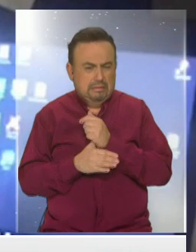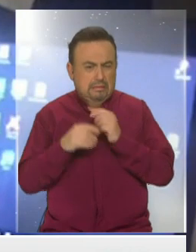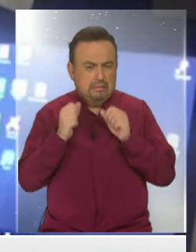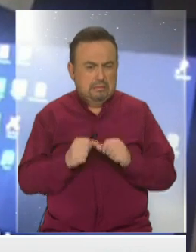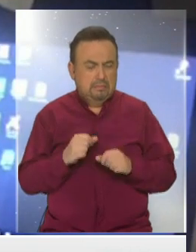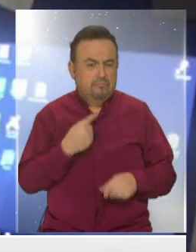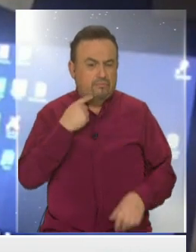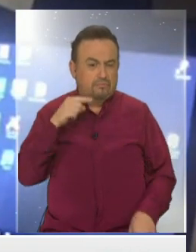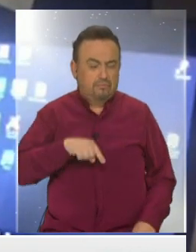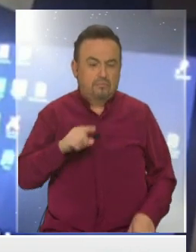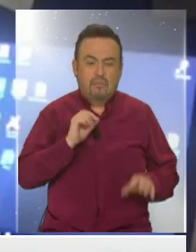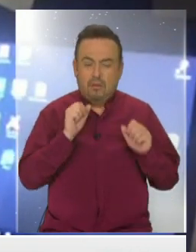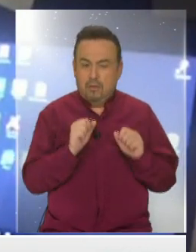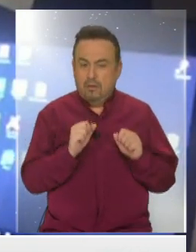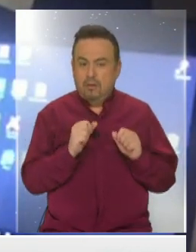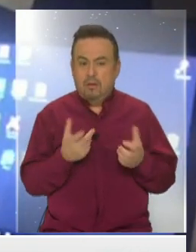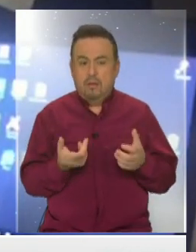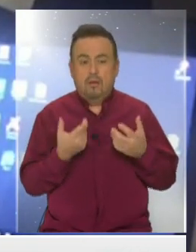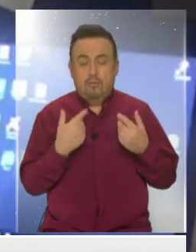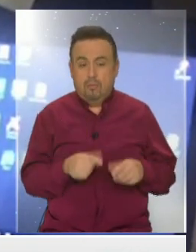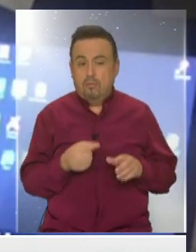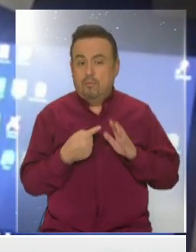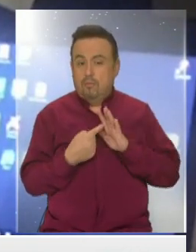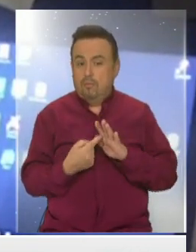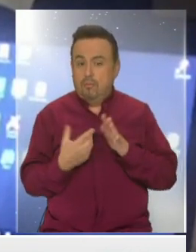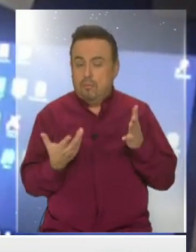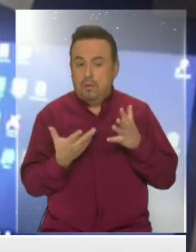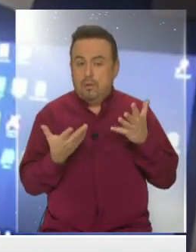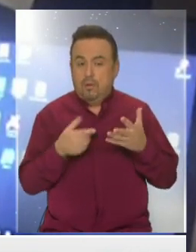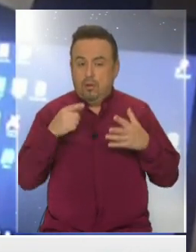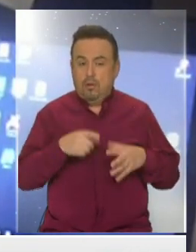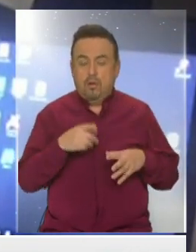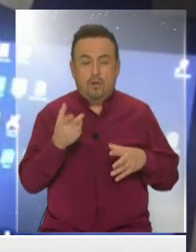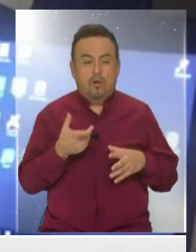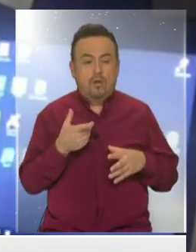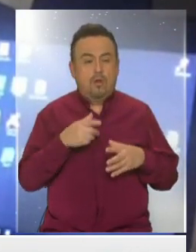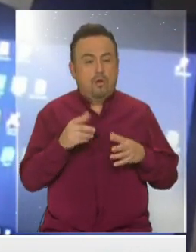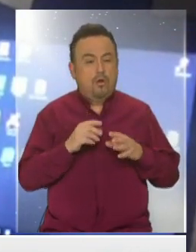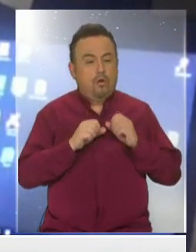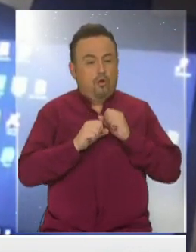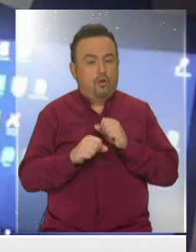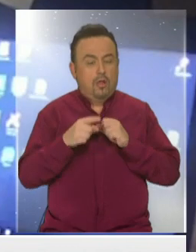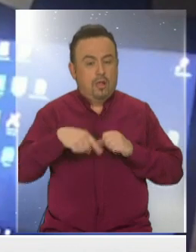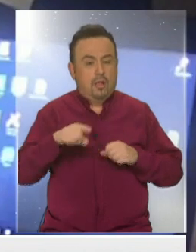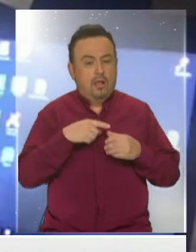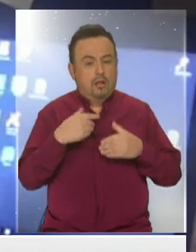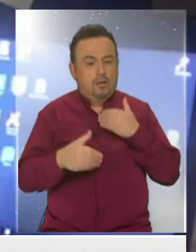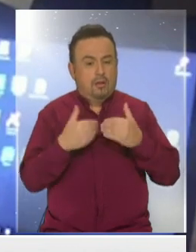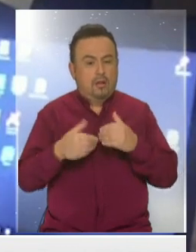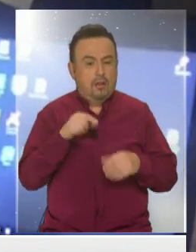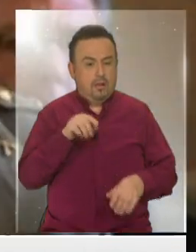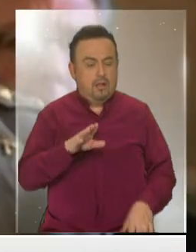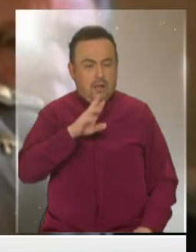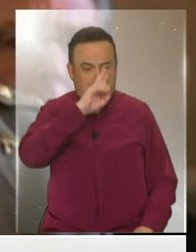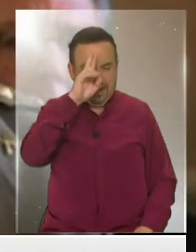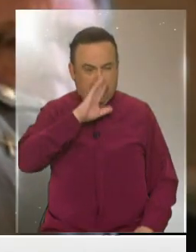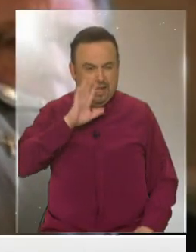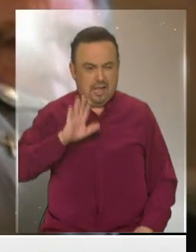podido cometer, y eso puede dar muy fuerte contra la línea de flotación de la pervivencia de la monarquía en